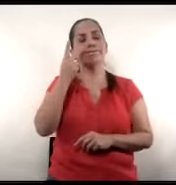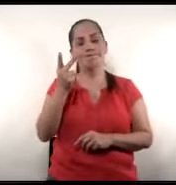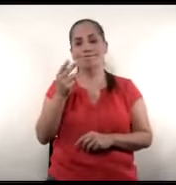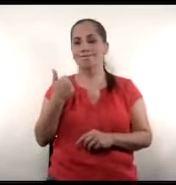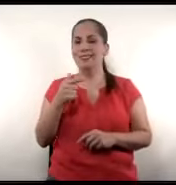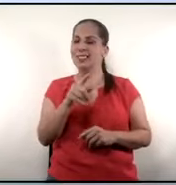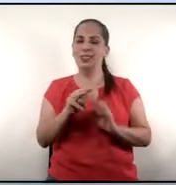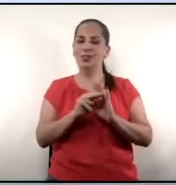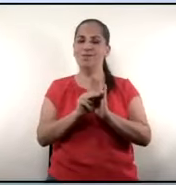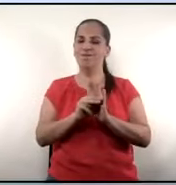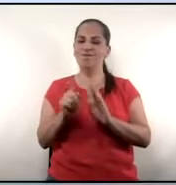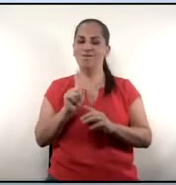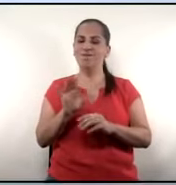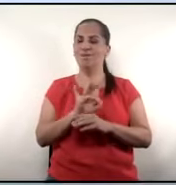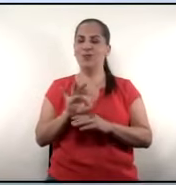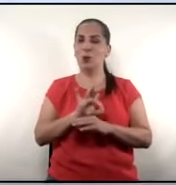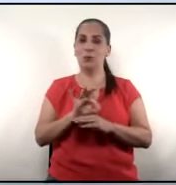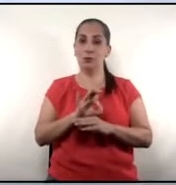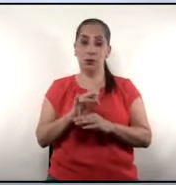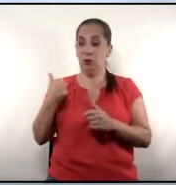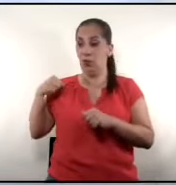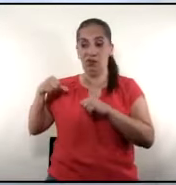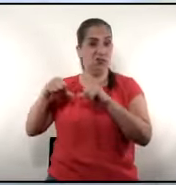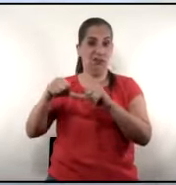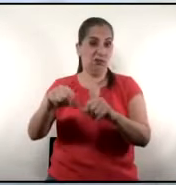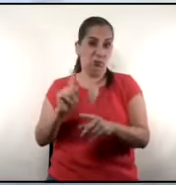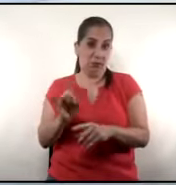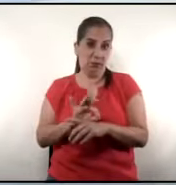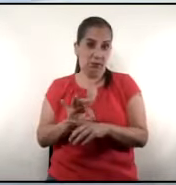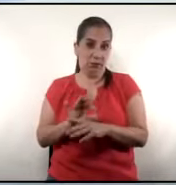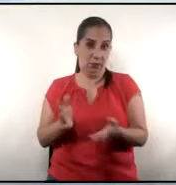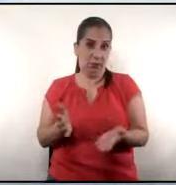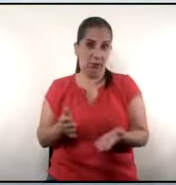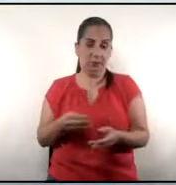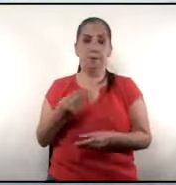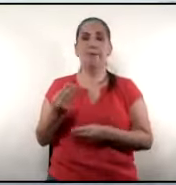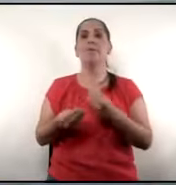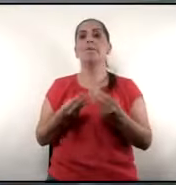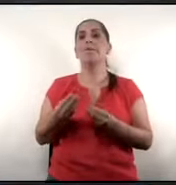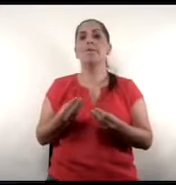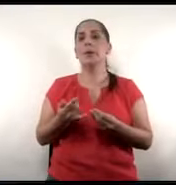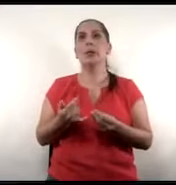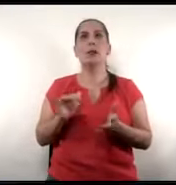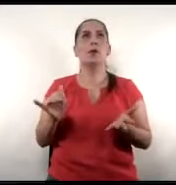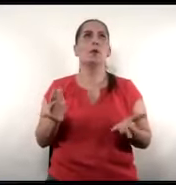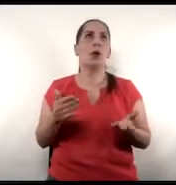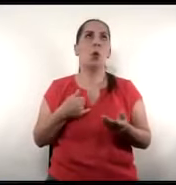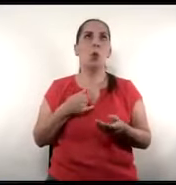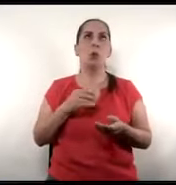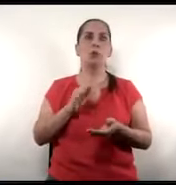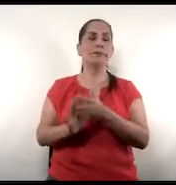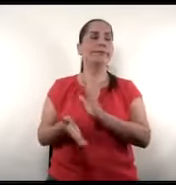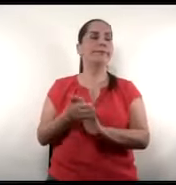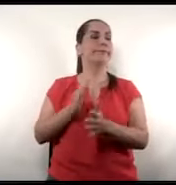modelo no iba a funcionar, como no ha funcionado. Lo que se hizo fue vaciar al Ministerio de